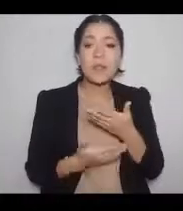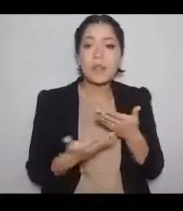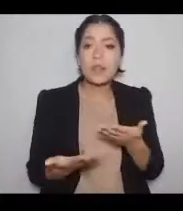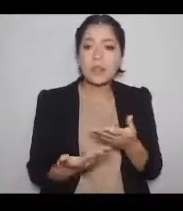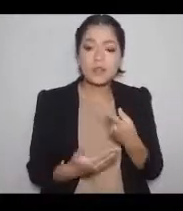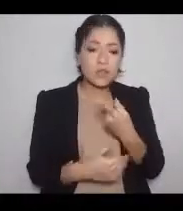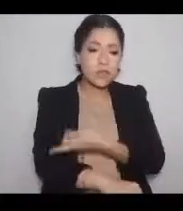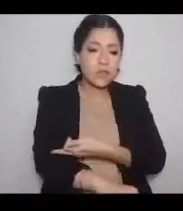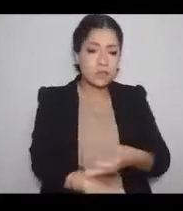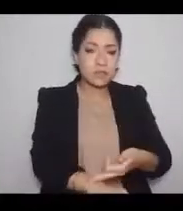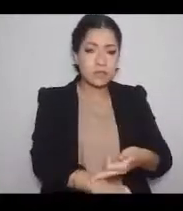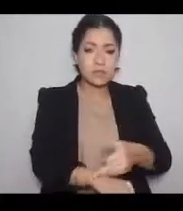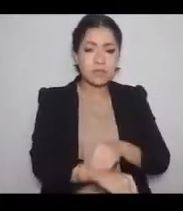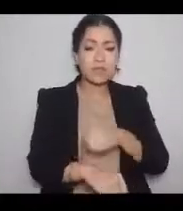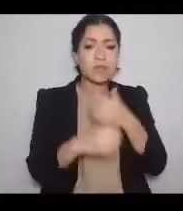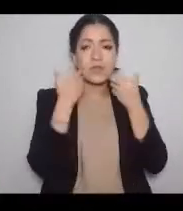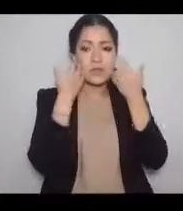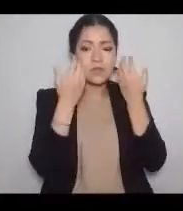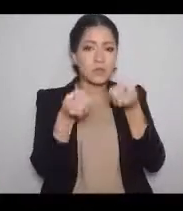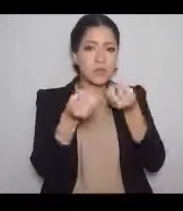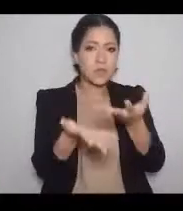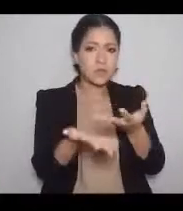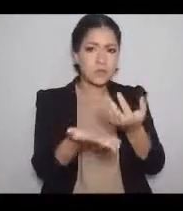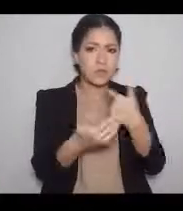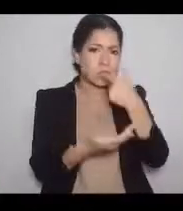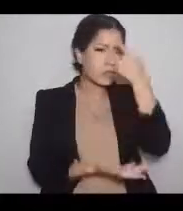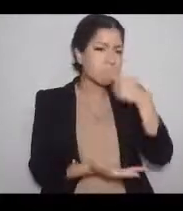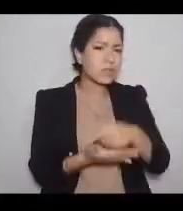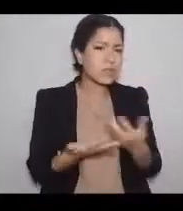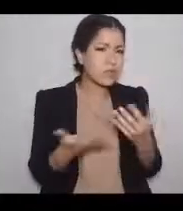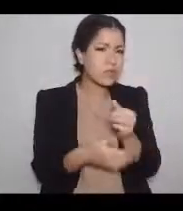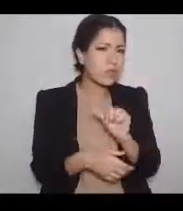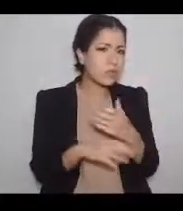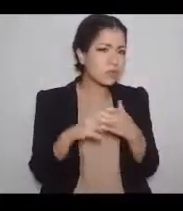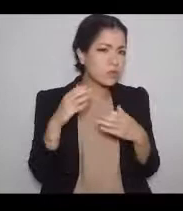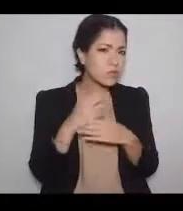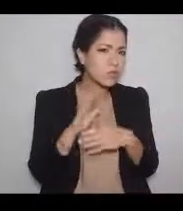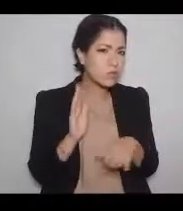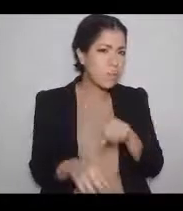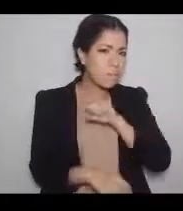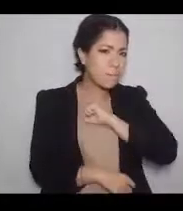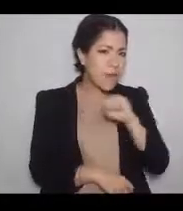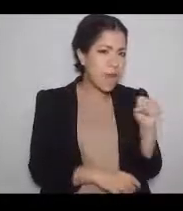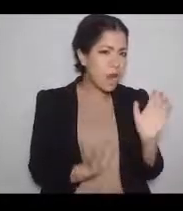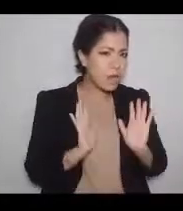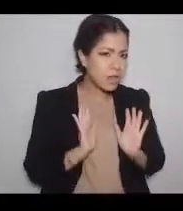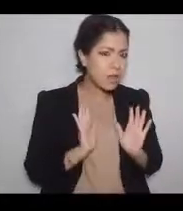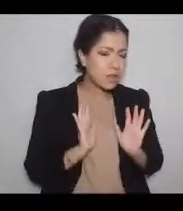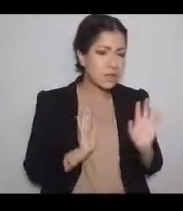¿Cuál? Envenenó a Tico. Tu personaje era un culerito.